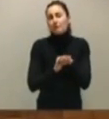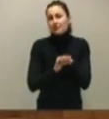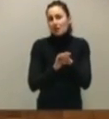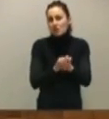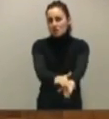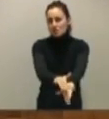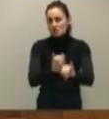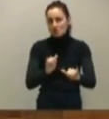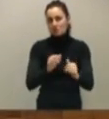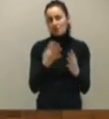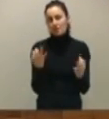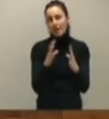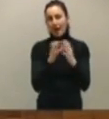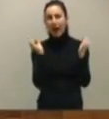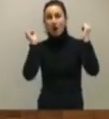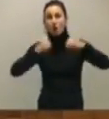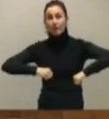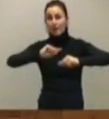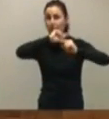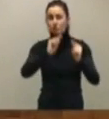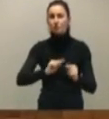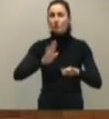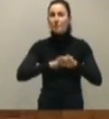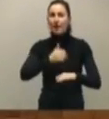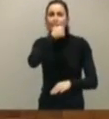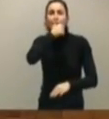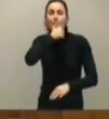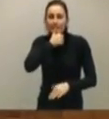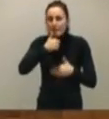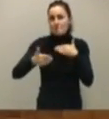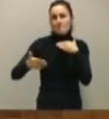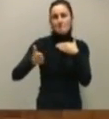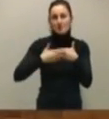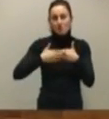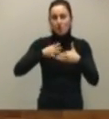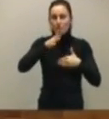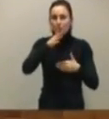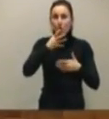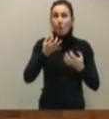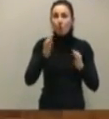que no acordásemos un presupuesto que les sostuviese mínimamente en medio